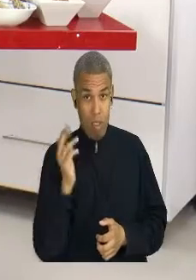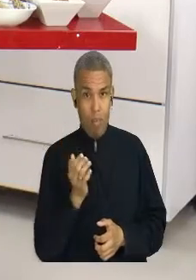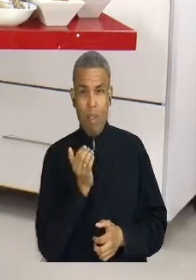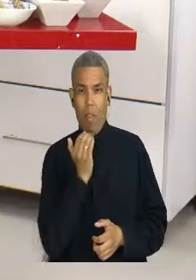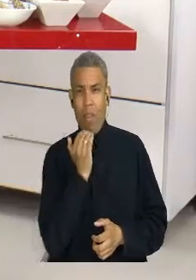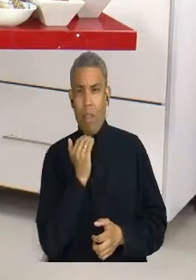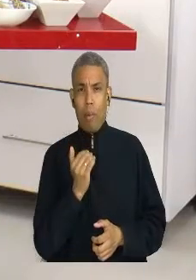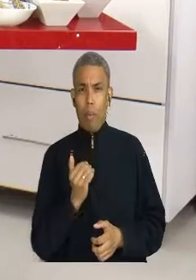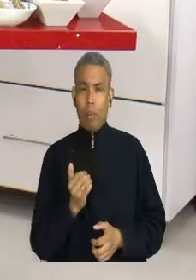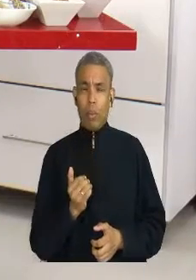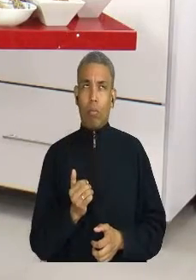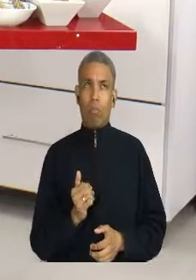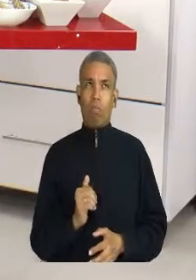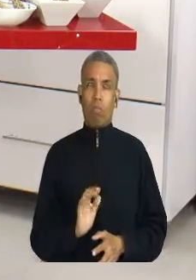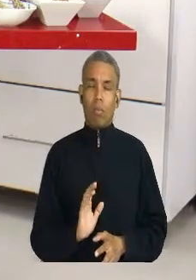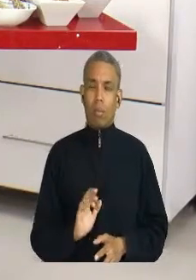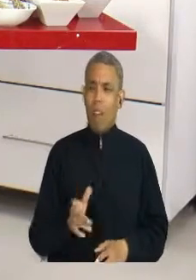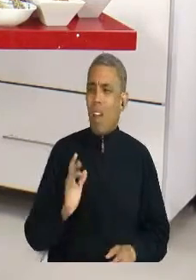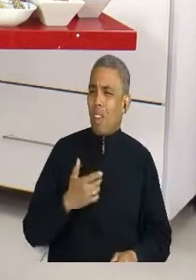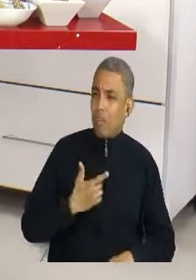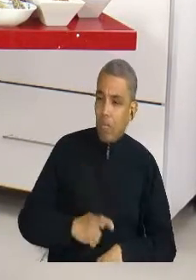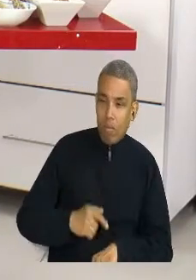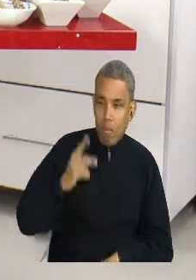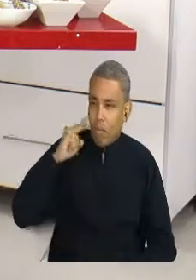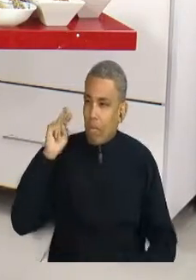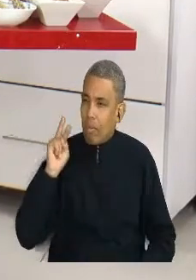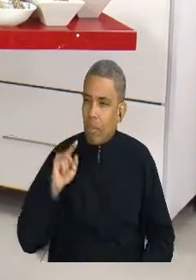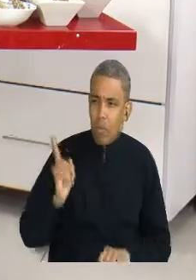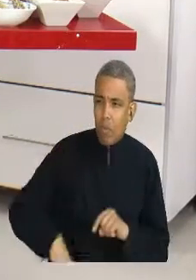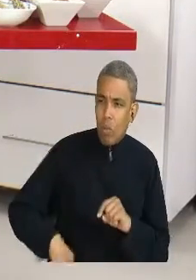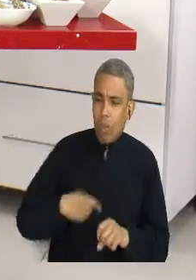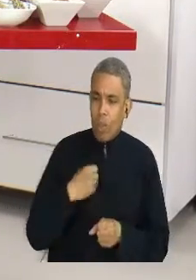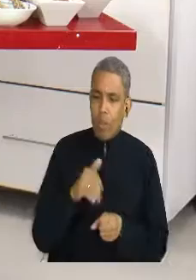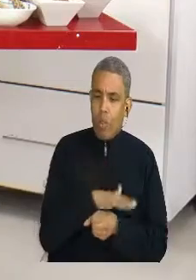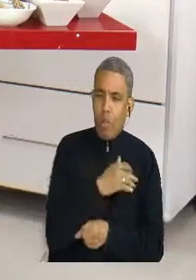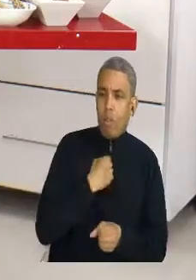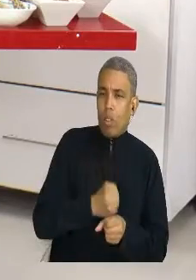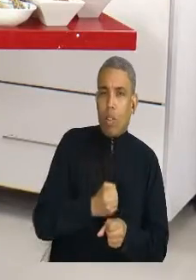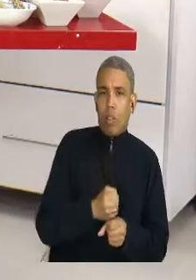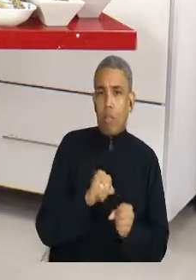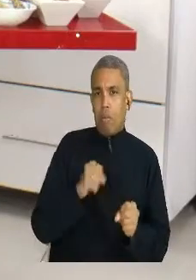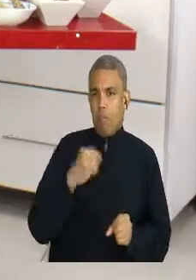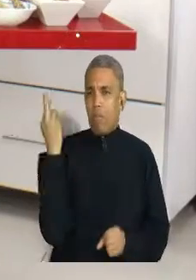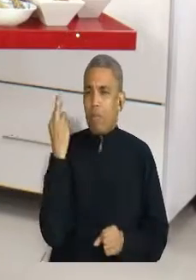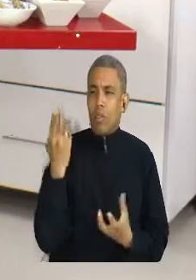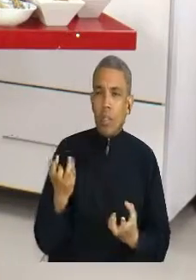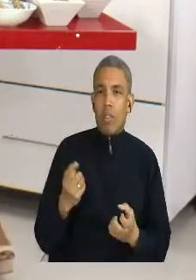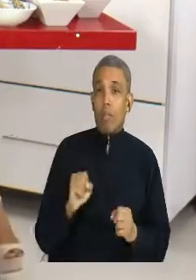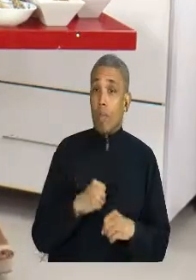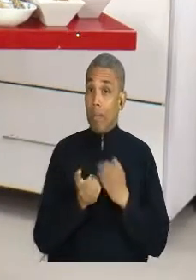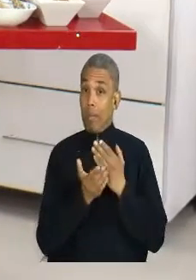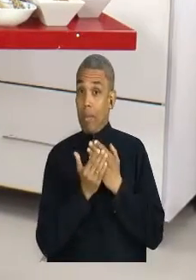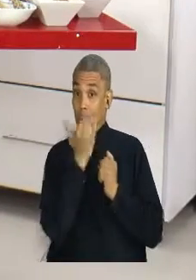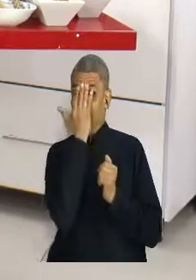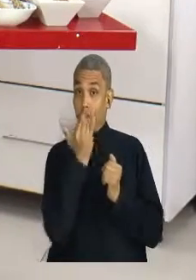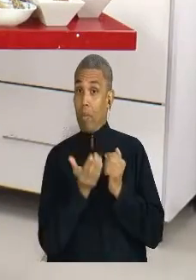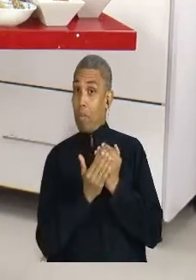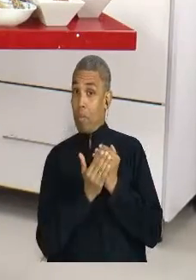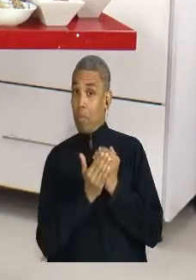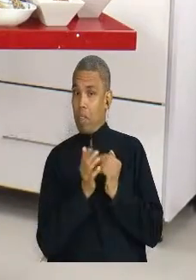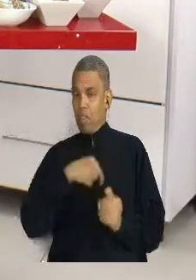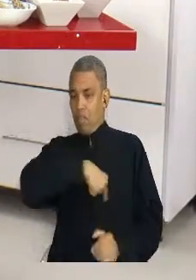tienen una idea de una receta que no se ha preparado, que ustedes más o menos saben, pero no conocen el final, pues bueno, coméntenos en nuestra fanpage de Facebook